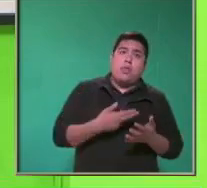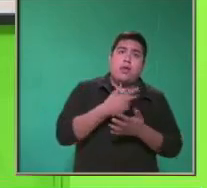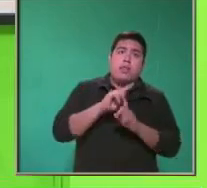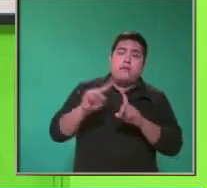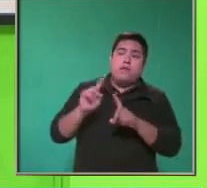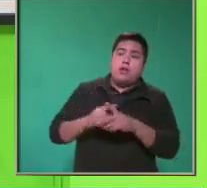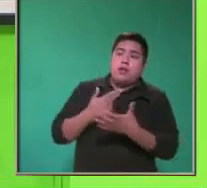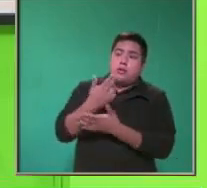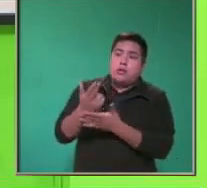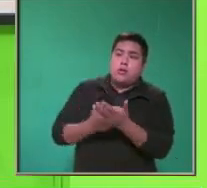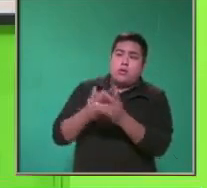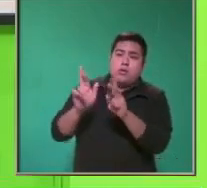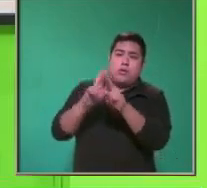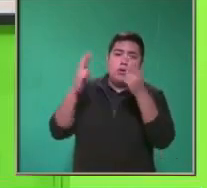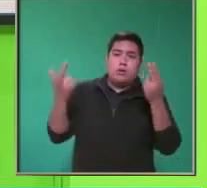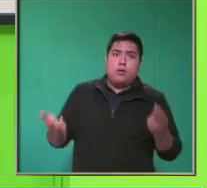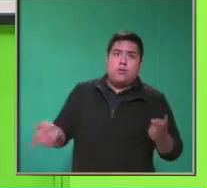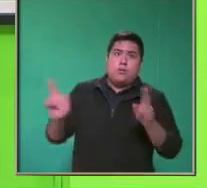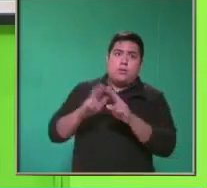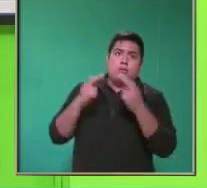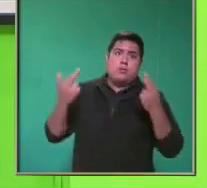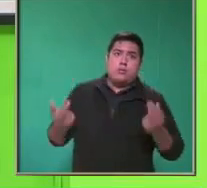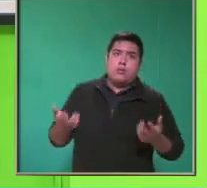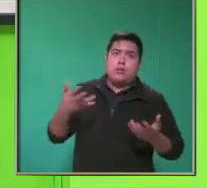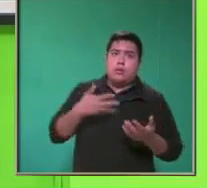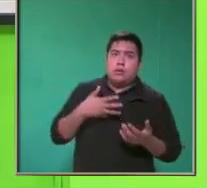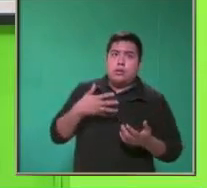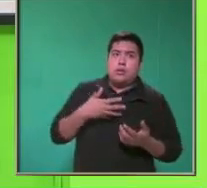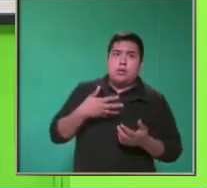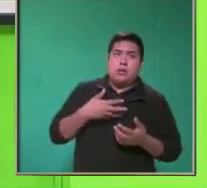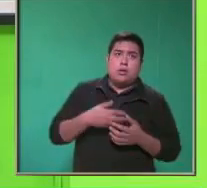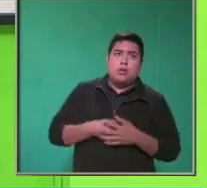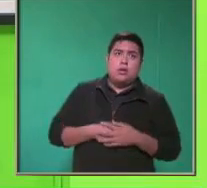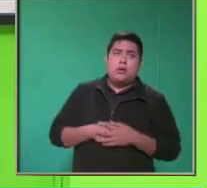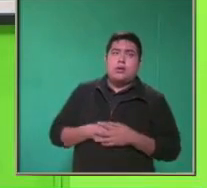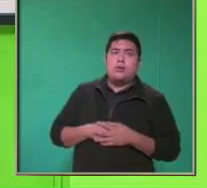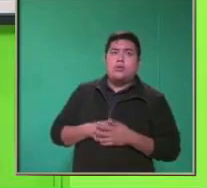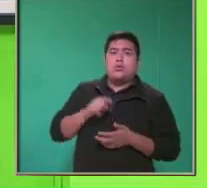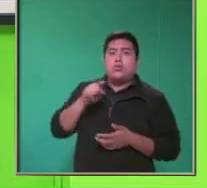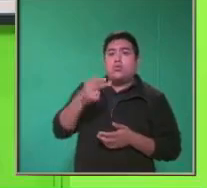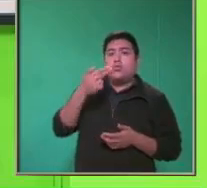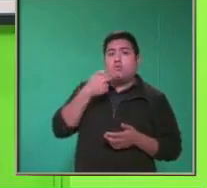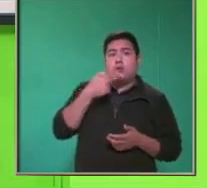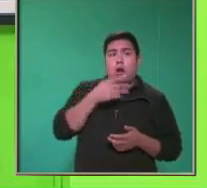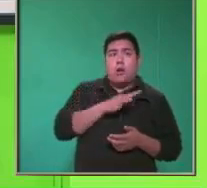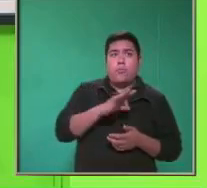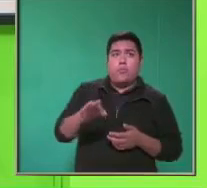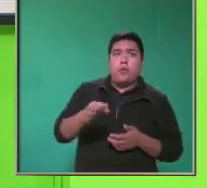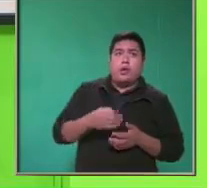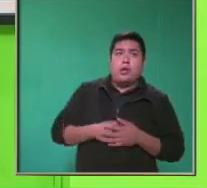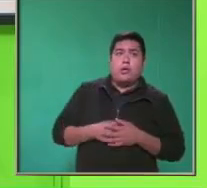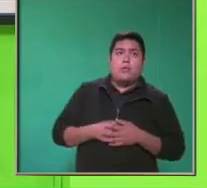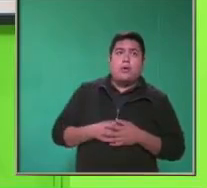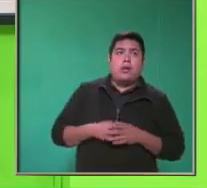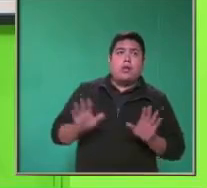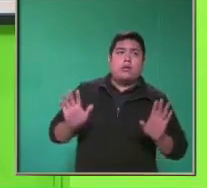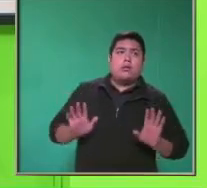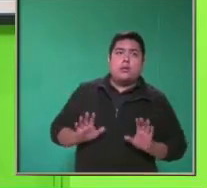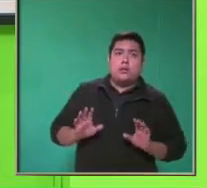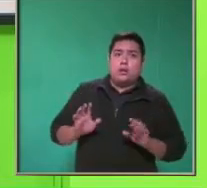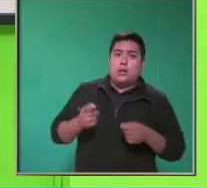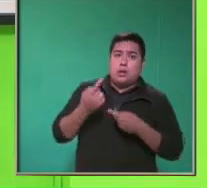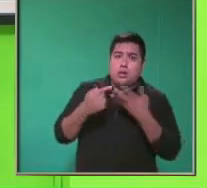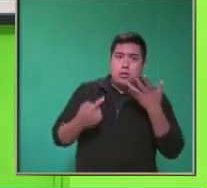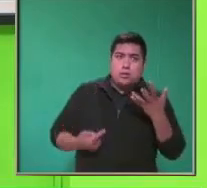de algunas revistas, de algunos libros que tengas por de años pasados, que puedas usar para ir ilustrando esas características en